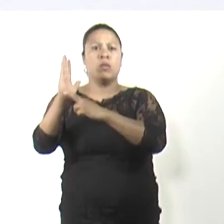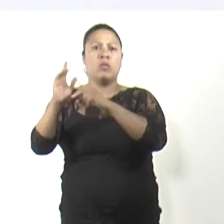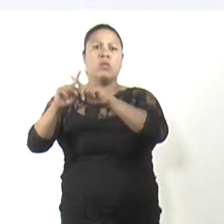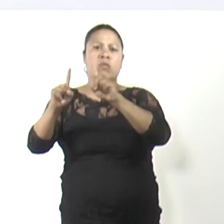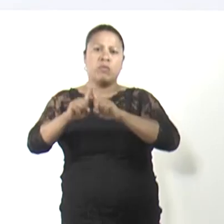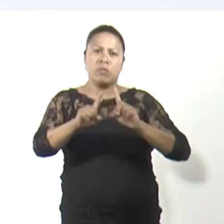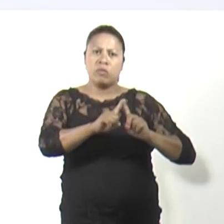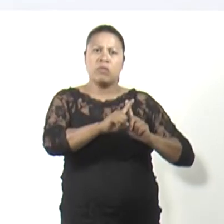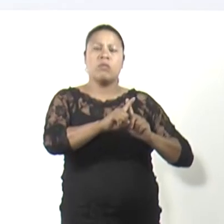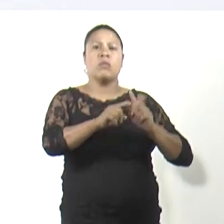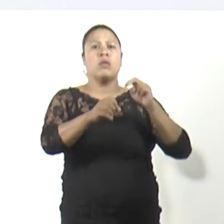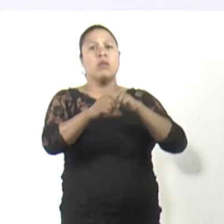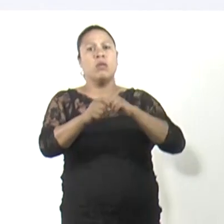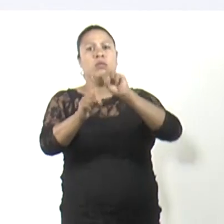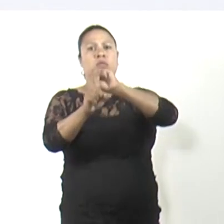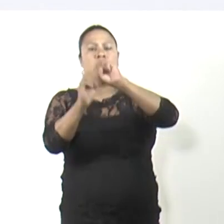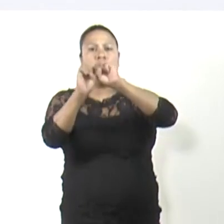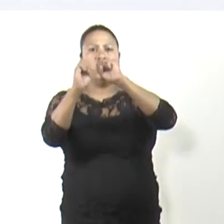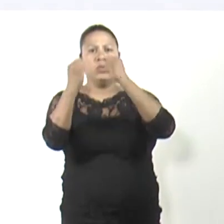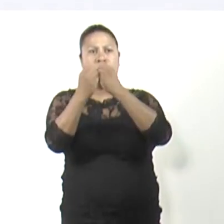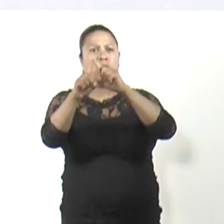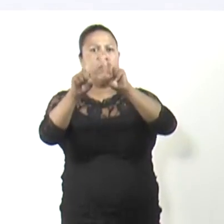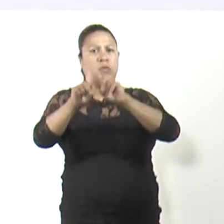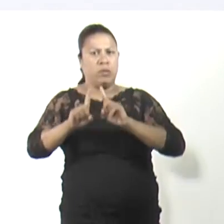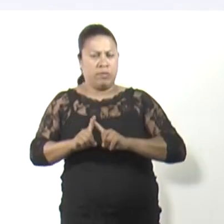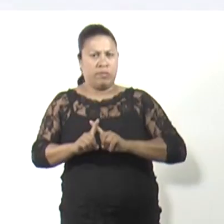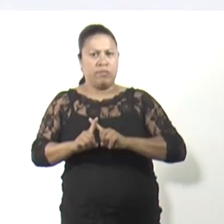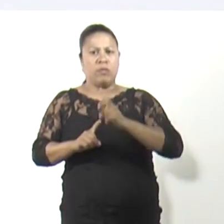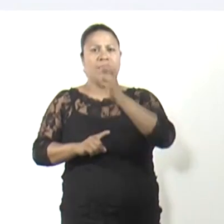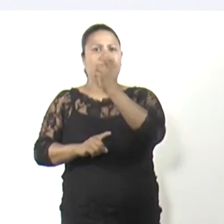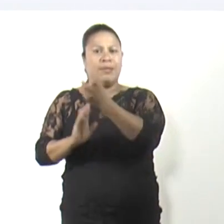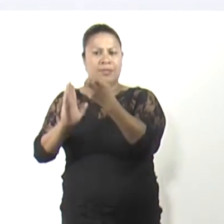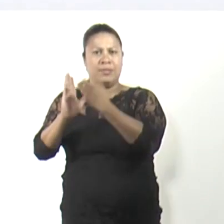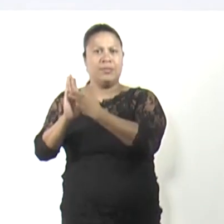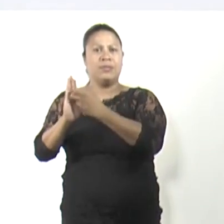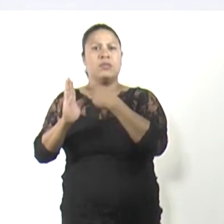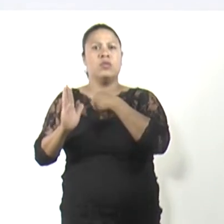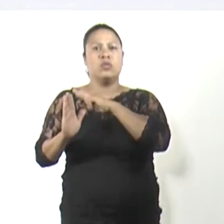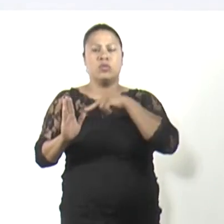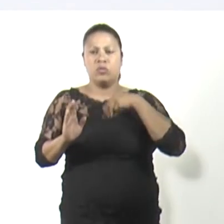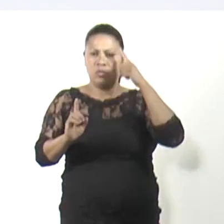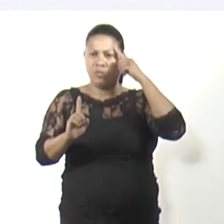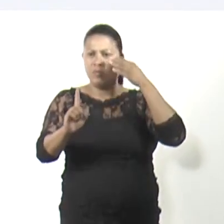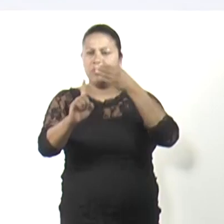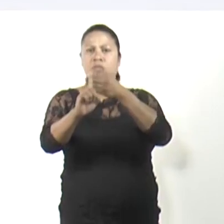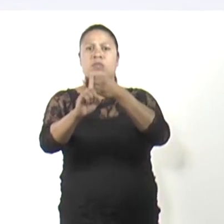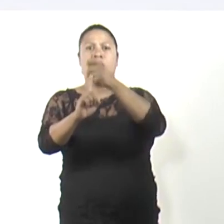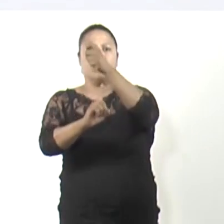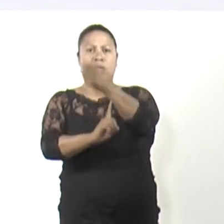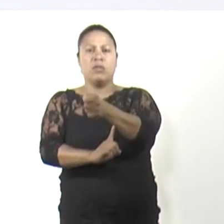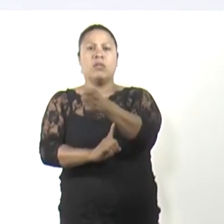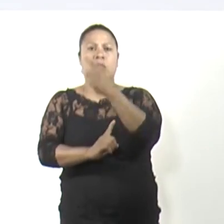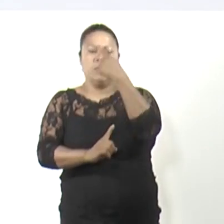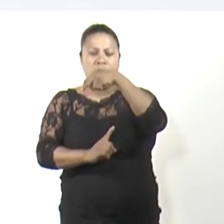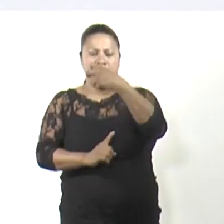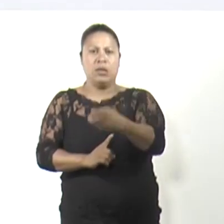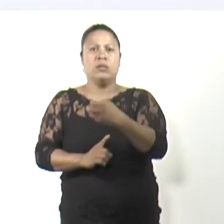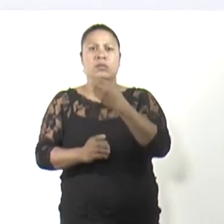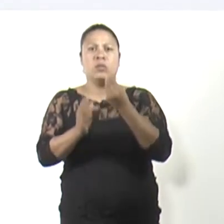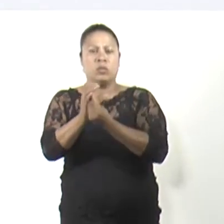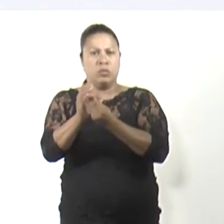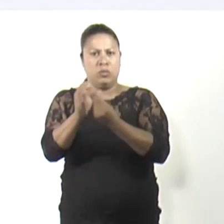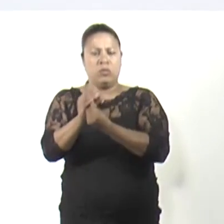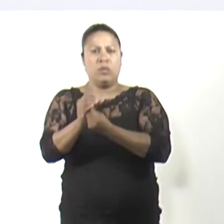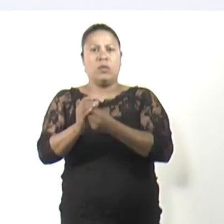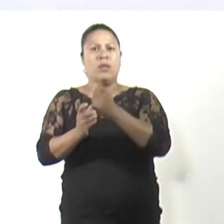reglamentos en las sociedades. Este es nuestro reto, la esencia de esta sesión. Pero